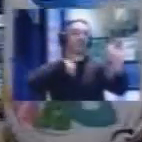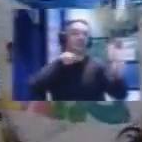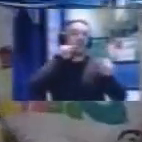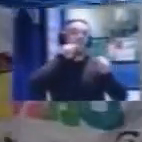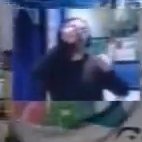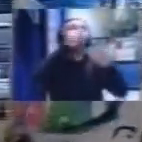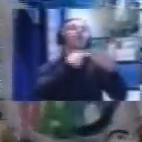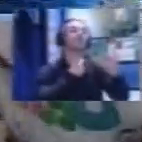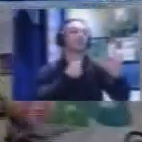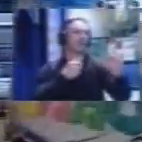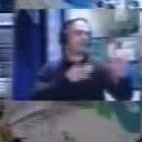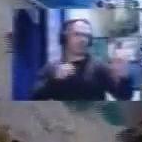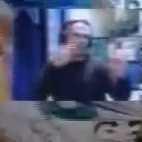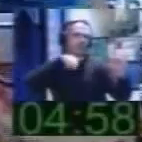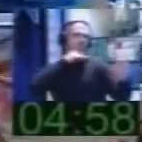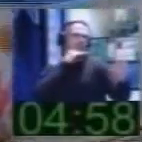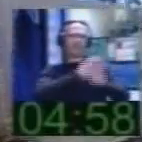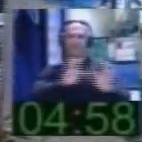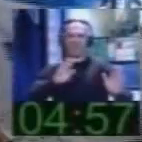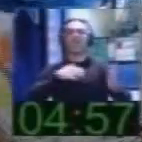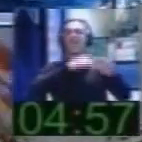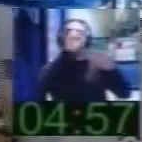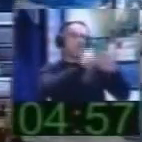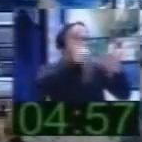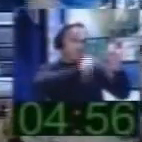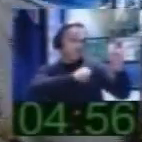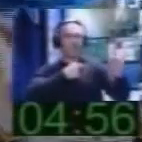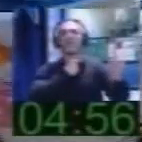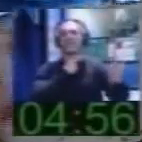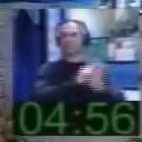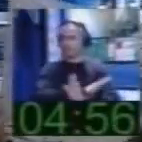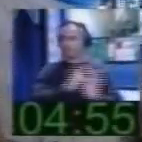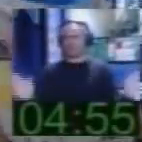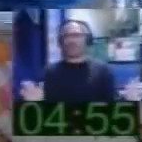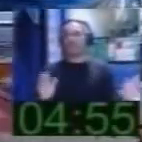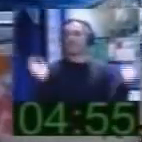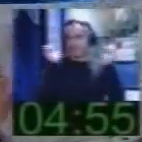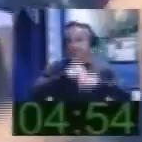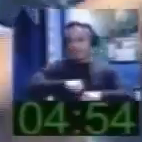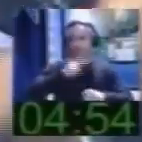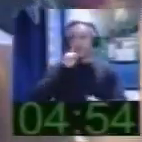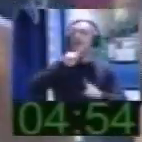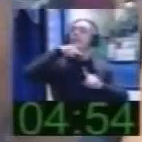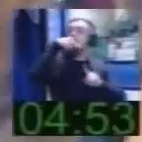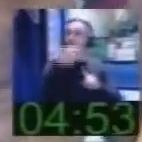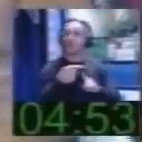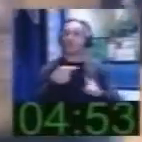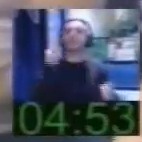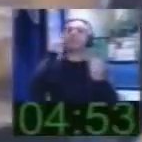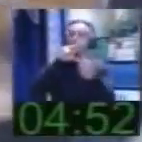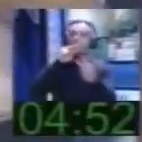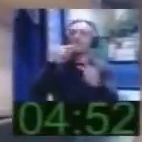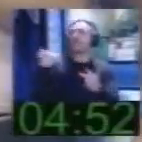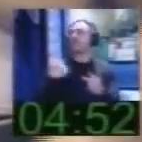calle. Vale, estamos en carnavales. Era solo una canción para divertirnos un poquito. Vale. Y eso, hasta el año que viene vamos con nuestra despedida, ¿vale?